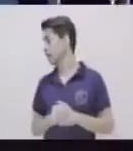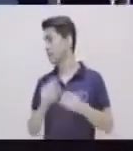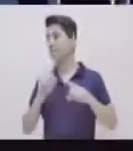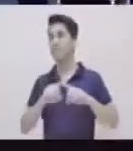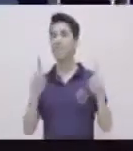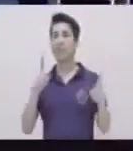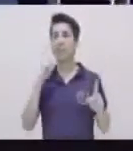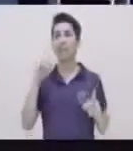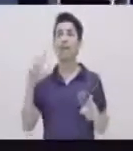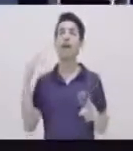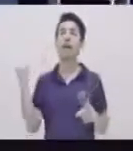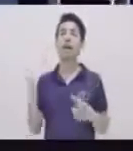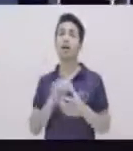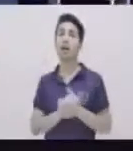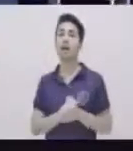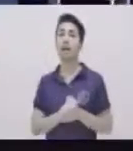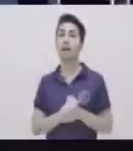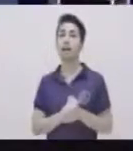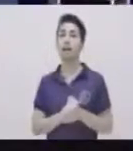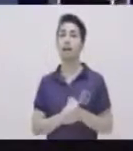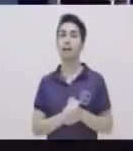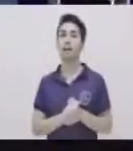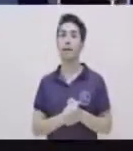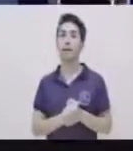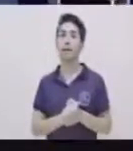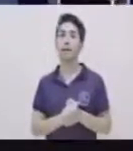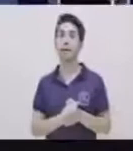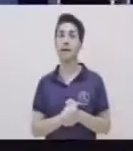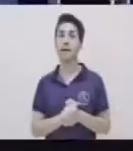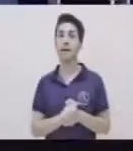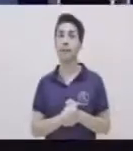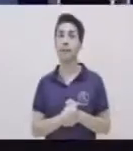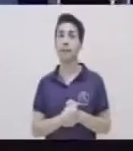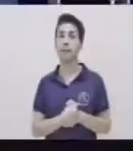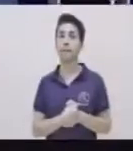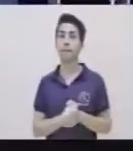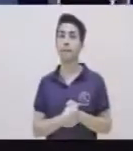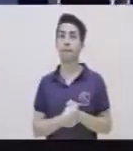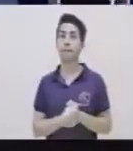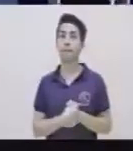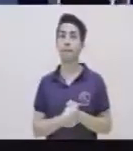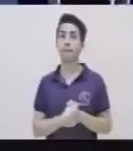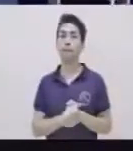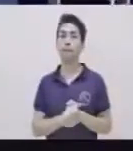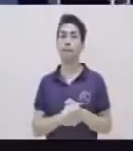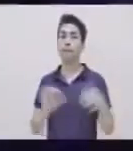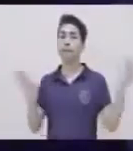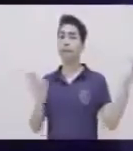instrumentos? Bueno, lo voy a explicar. Este es un instrumento